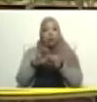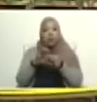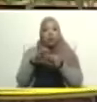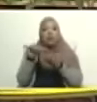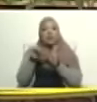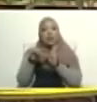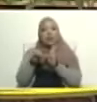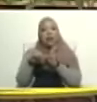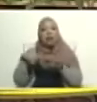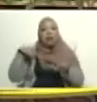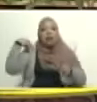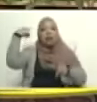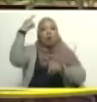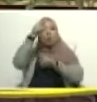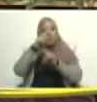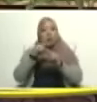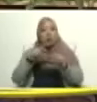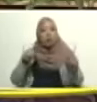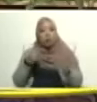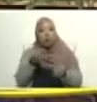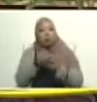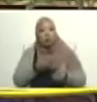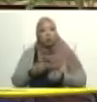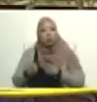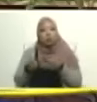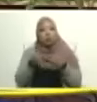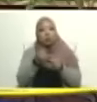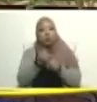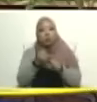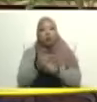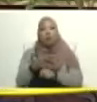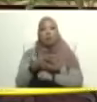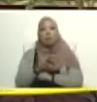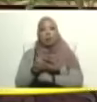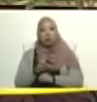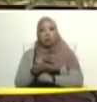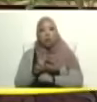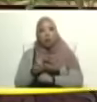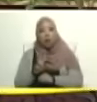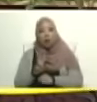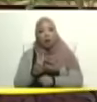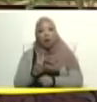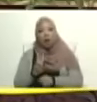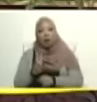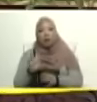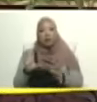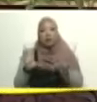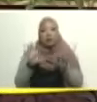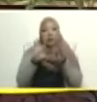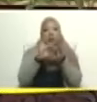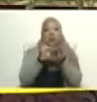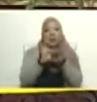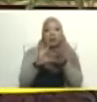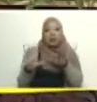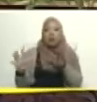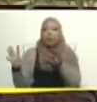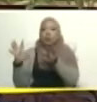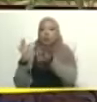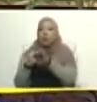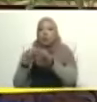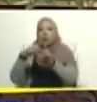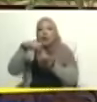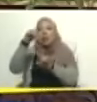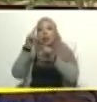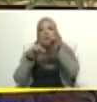Amazonas pueden ser fundamentales para Colombia y Venezuela. Juntar Chiribiquete, la estrella del